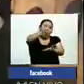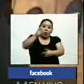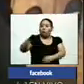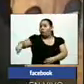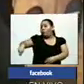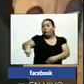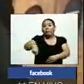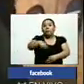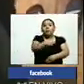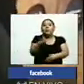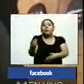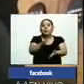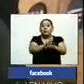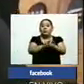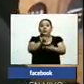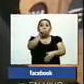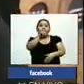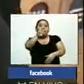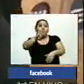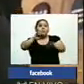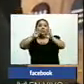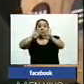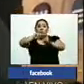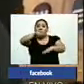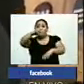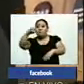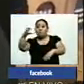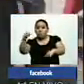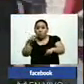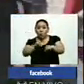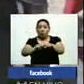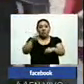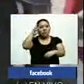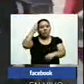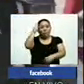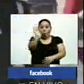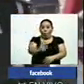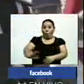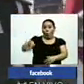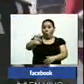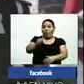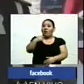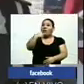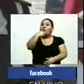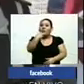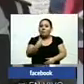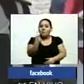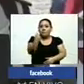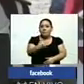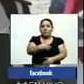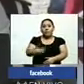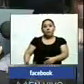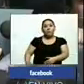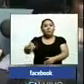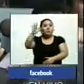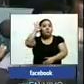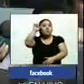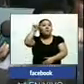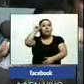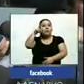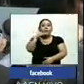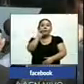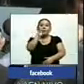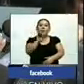mascotas que costaron 149 mil dólares son parte de los lujos que habría ostentado el expresidente Mauricio Funes.